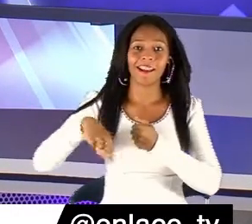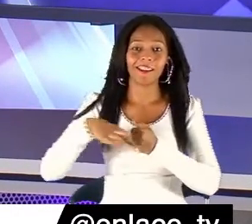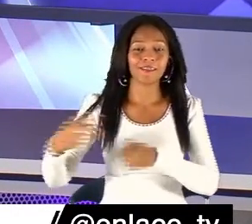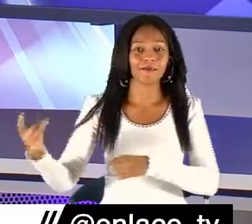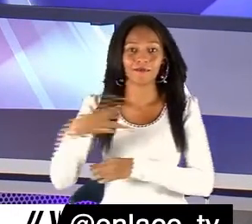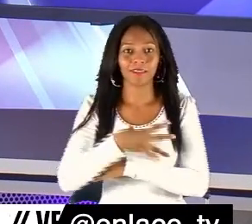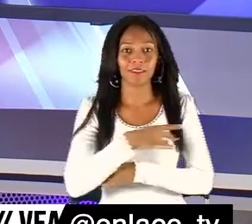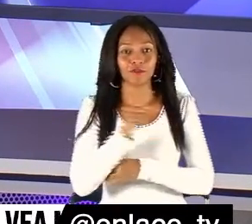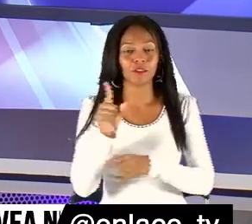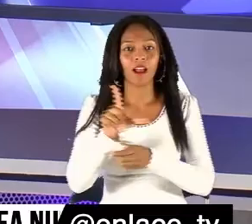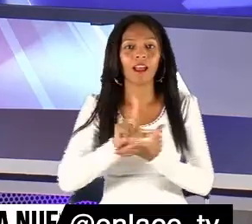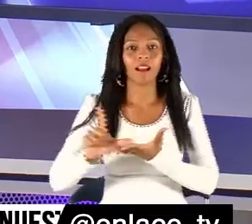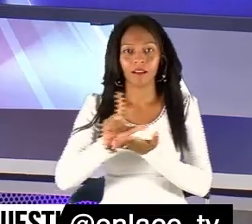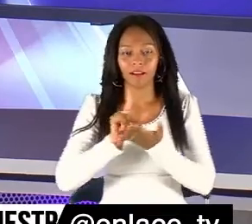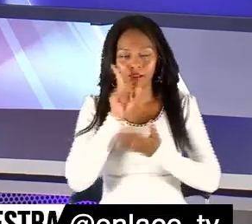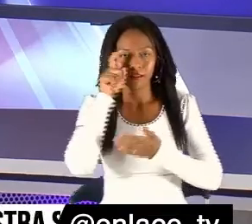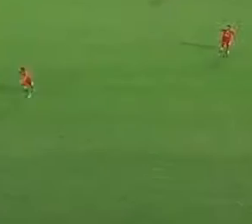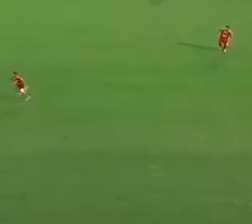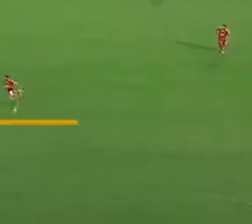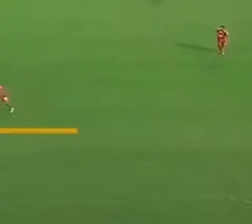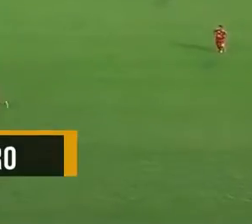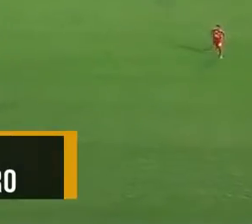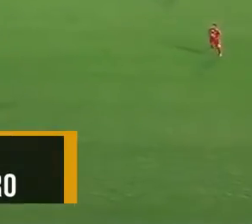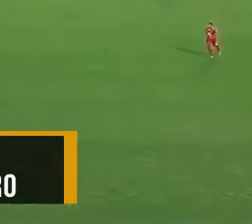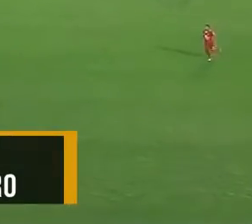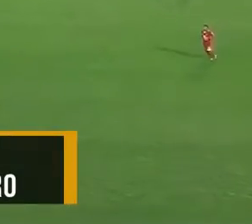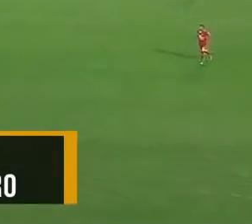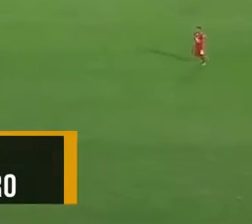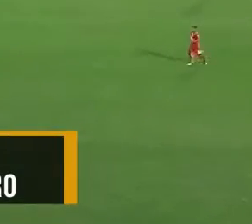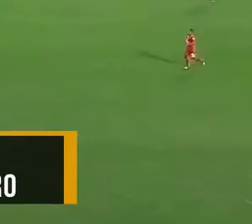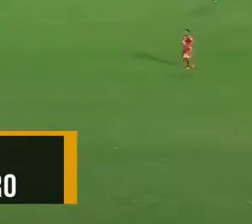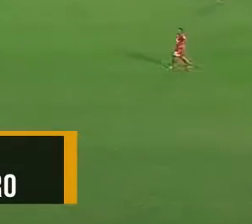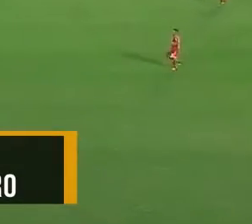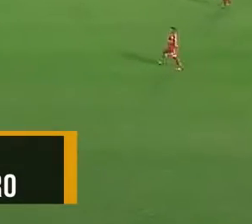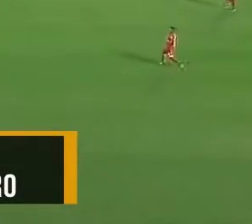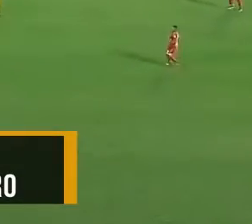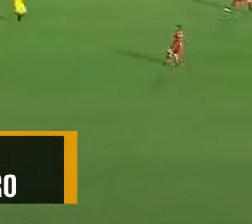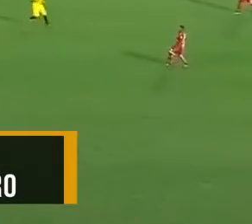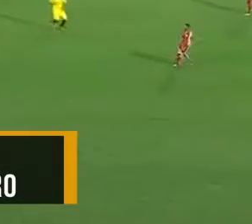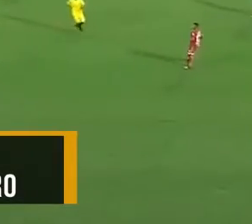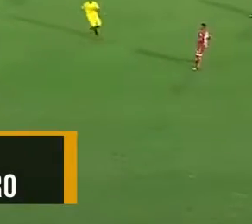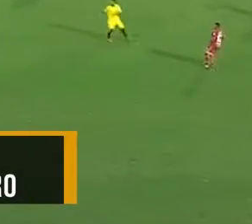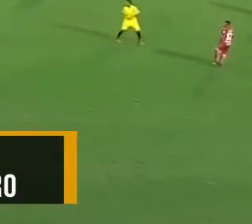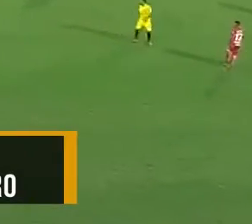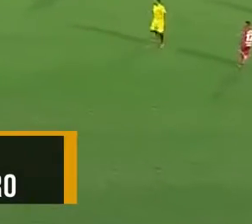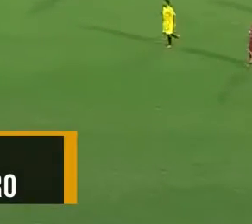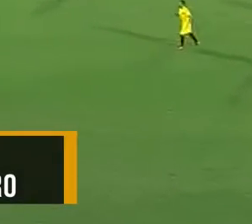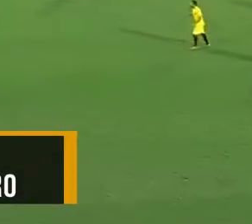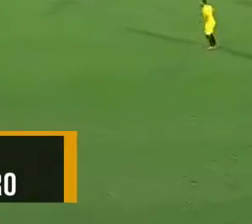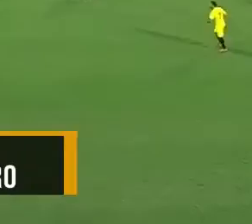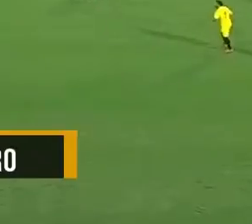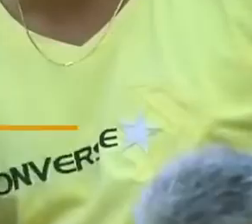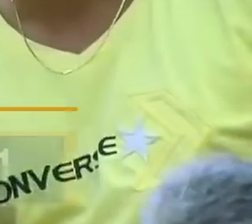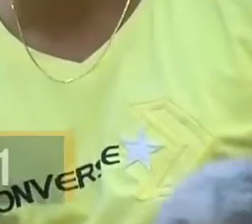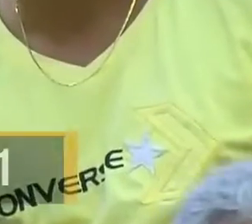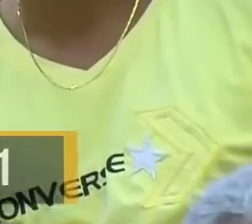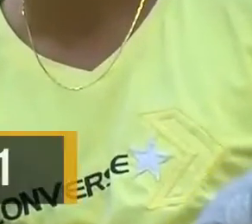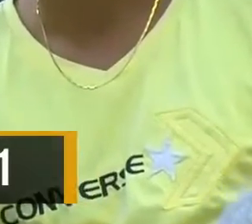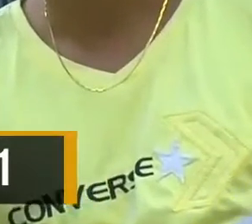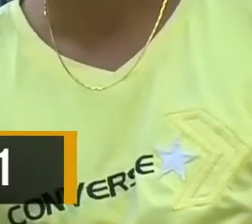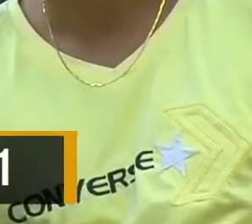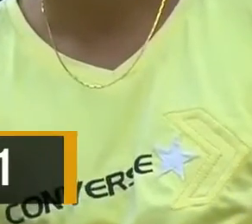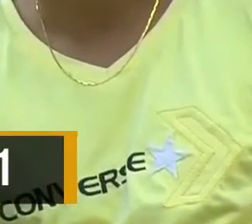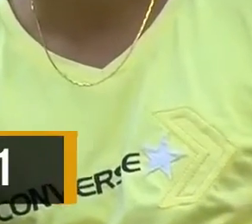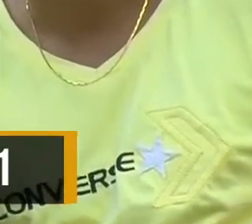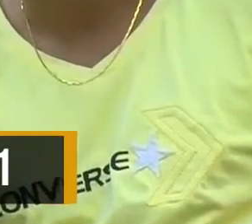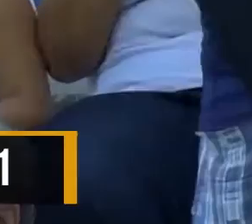semestre de la Liga Águila 2016. Alianza Petrolera cerró con victoria 2-1 ante Fortaleza jugando de local en su estadio Daniel Villa Zapata, que tuvo